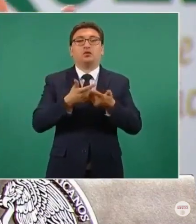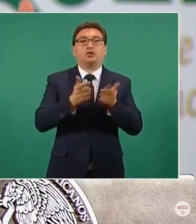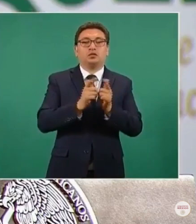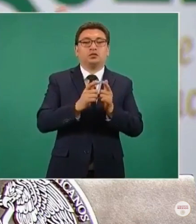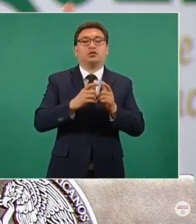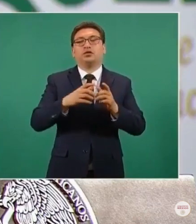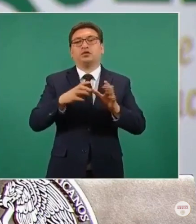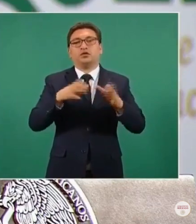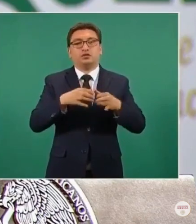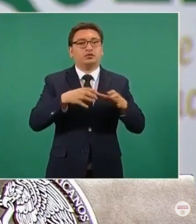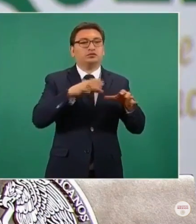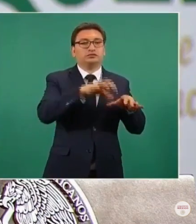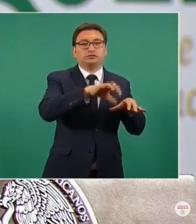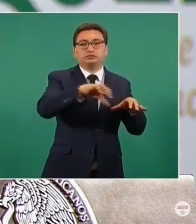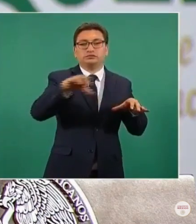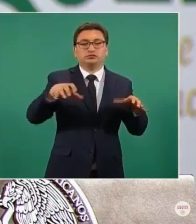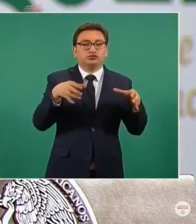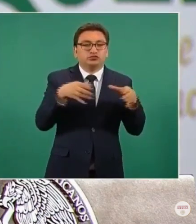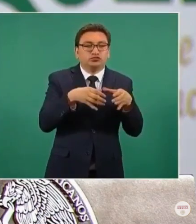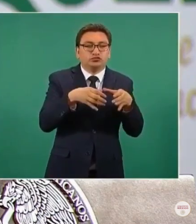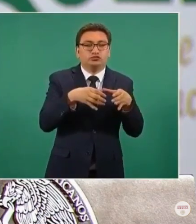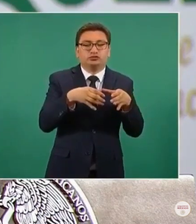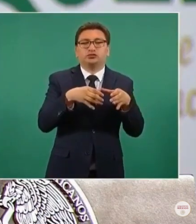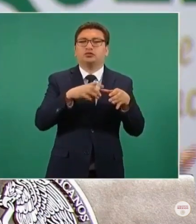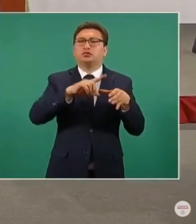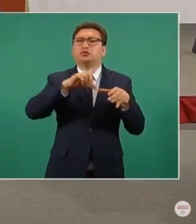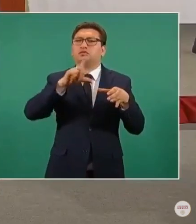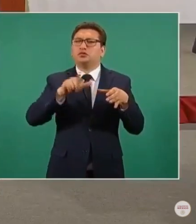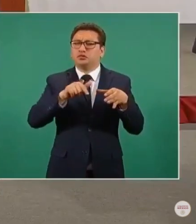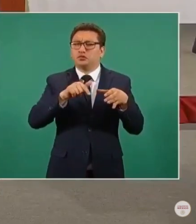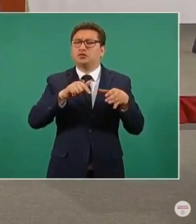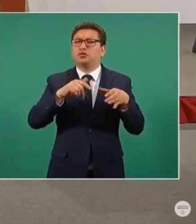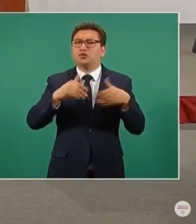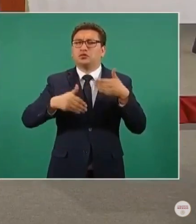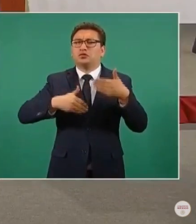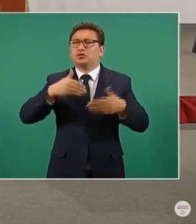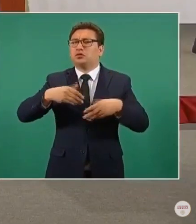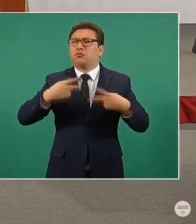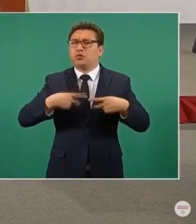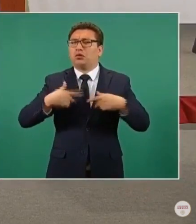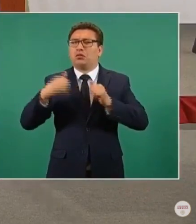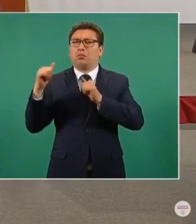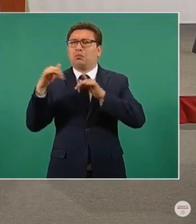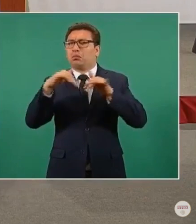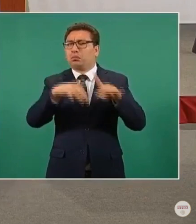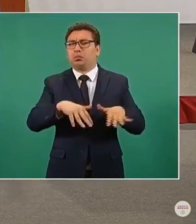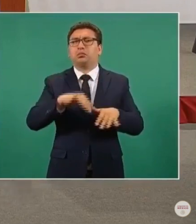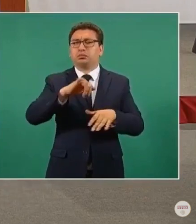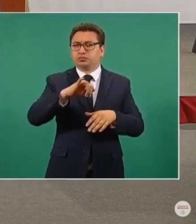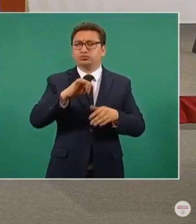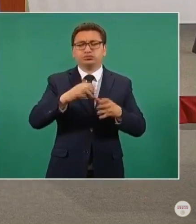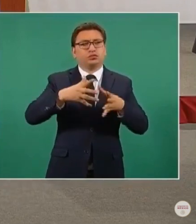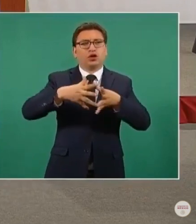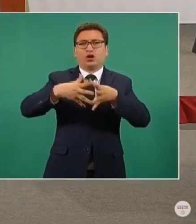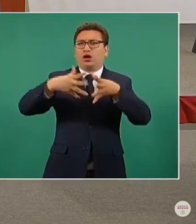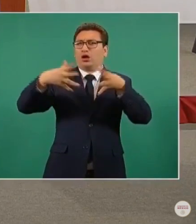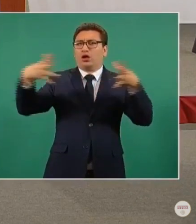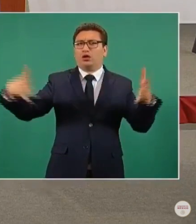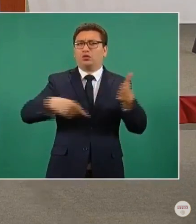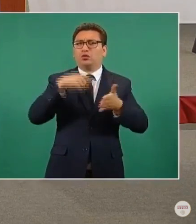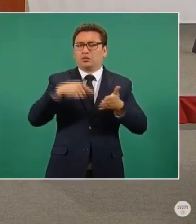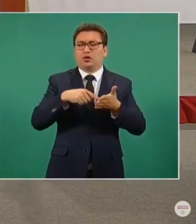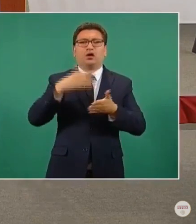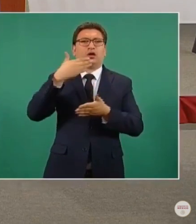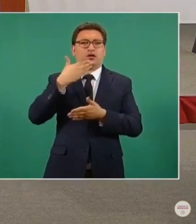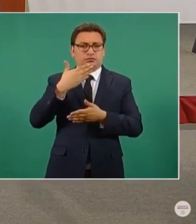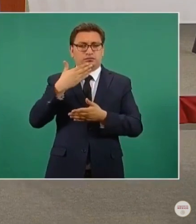utilizar unidades de menor tamaño. Después vimos que había buena respuesta de la población a las unidades de gran tamaño y entonces